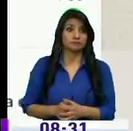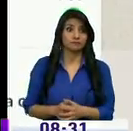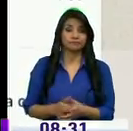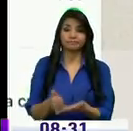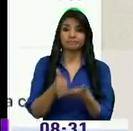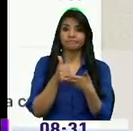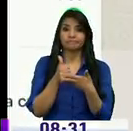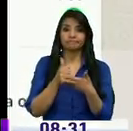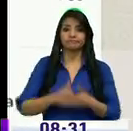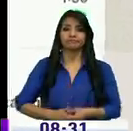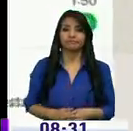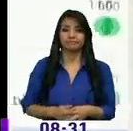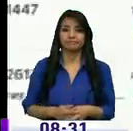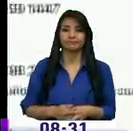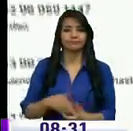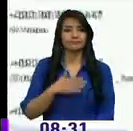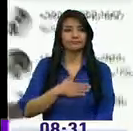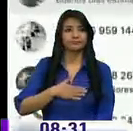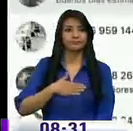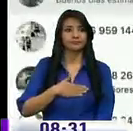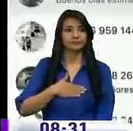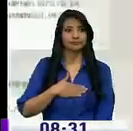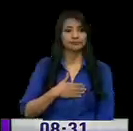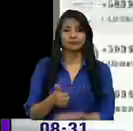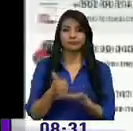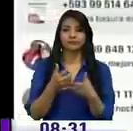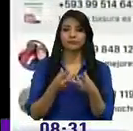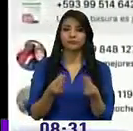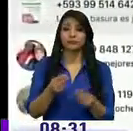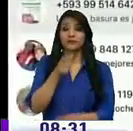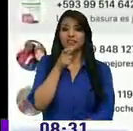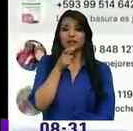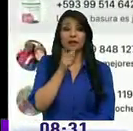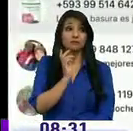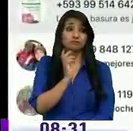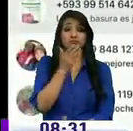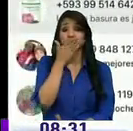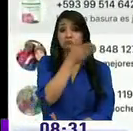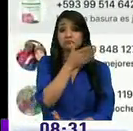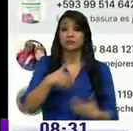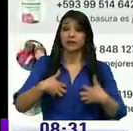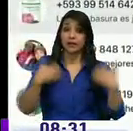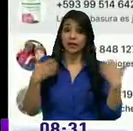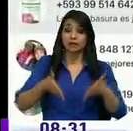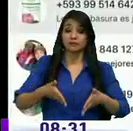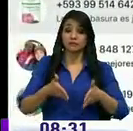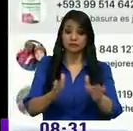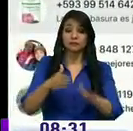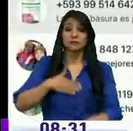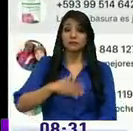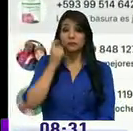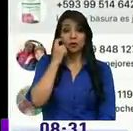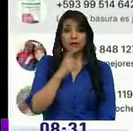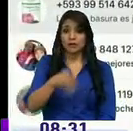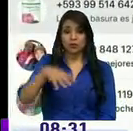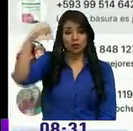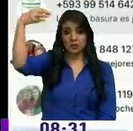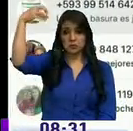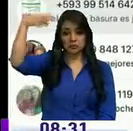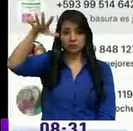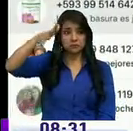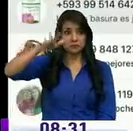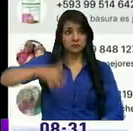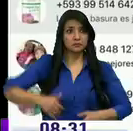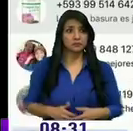ayuda. Entonces, por favor... No sé, pues, con quién será de hablar. Muchas zonas. La Simón Bolívar también no tiene... ¡No hay